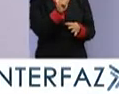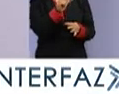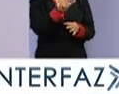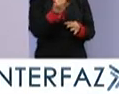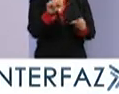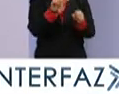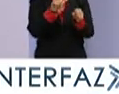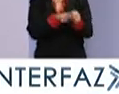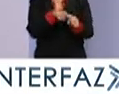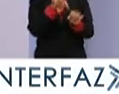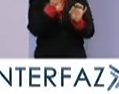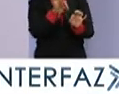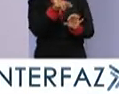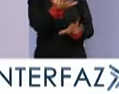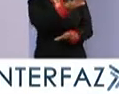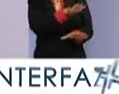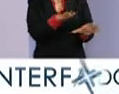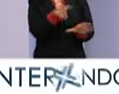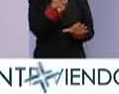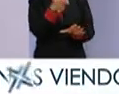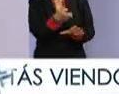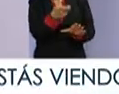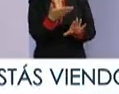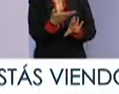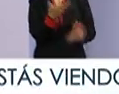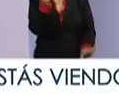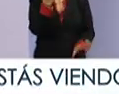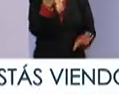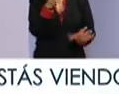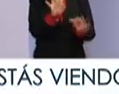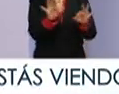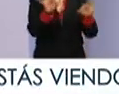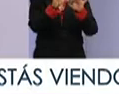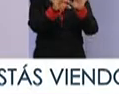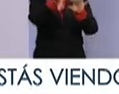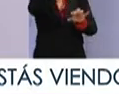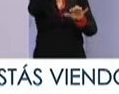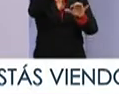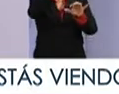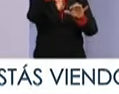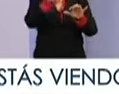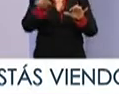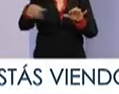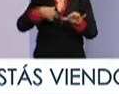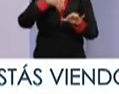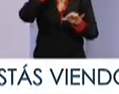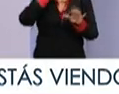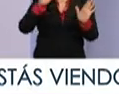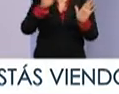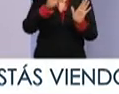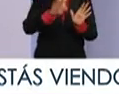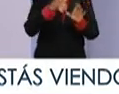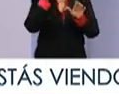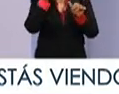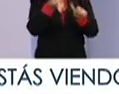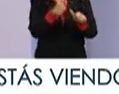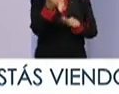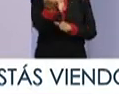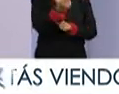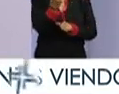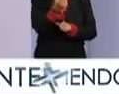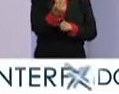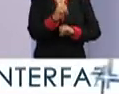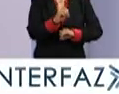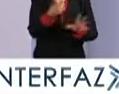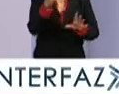comunicación social, creo que es algo demasiado relevante como para que pase desapercibido. Y se requiere, como